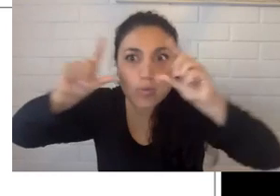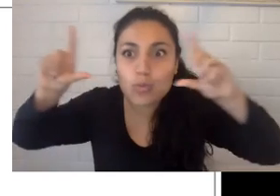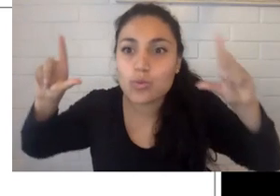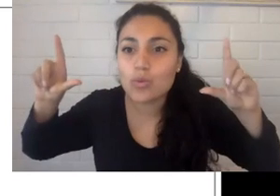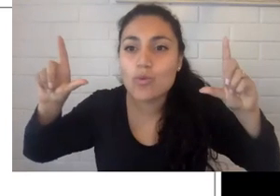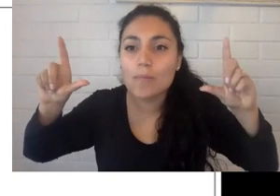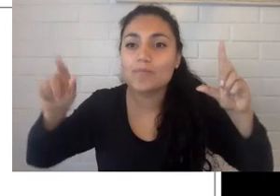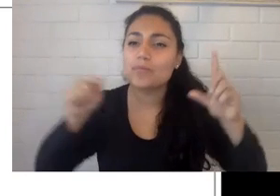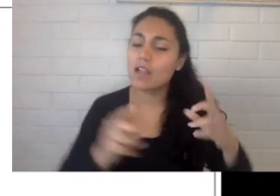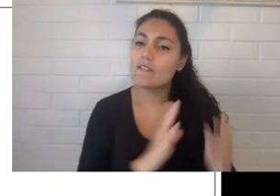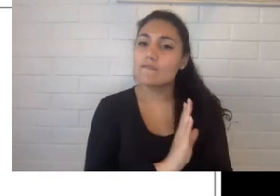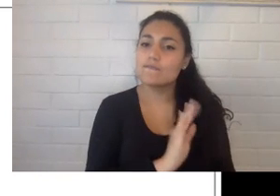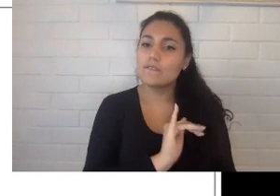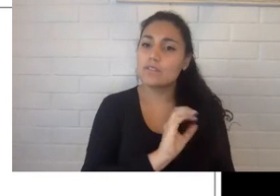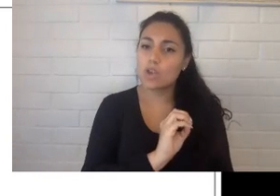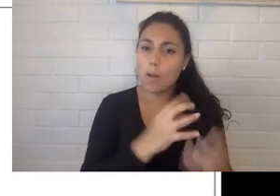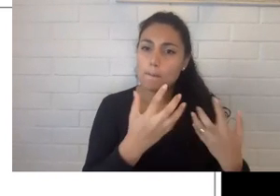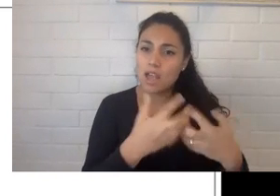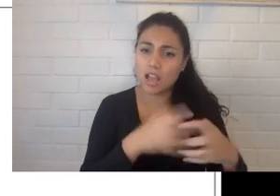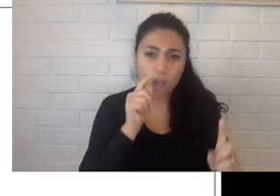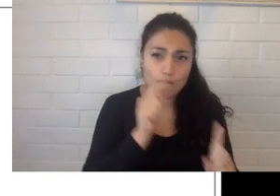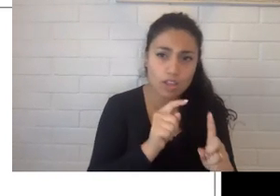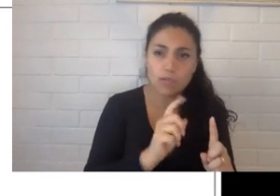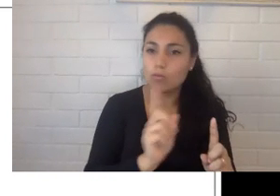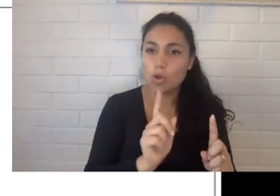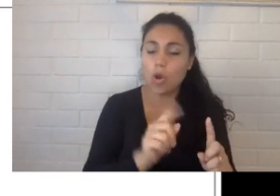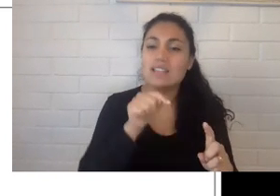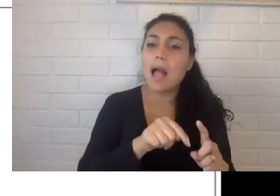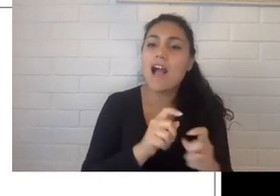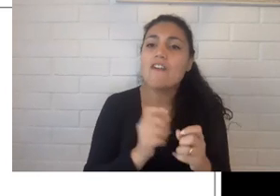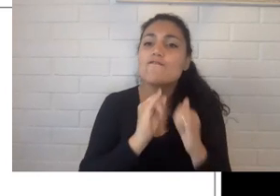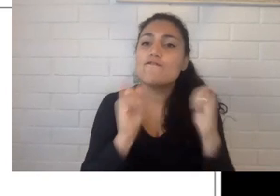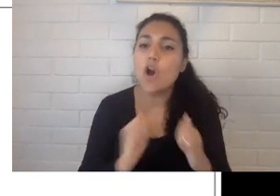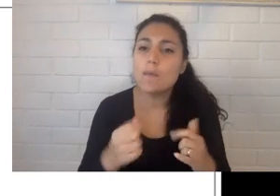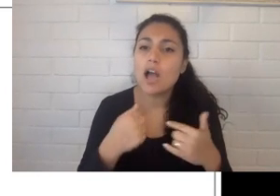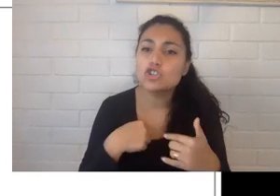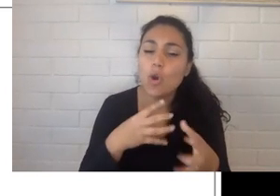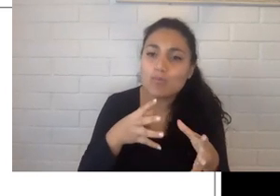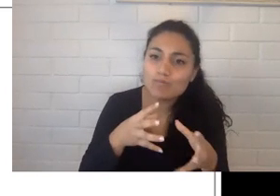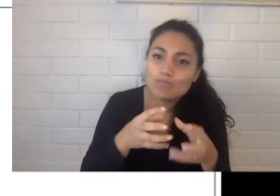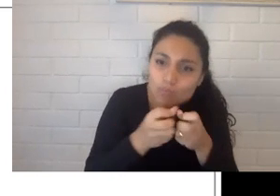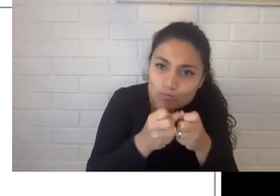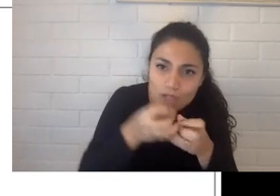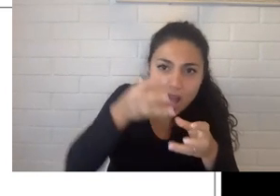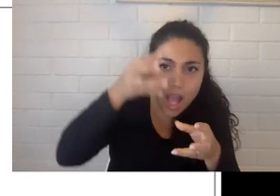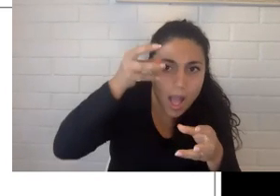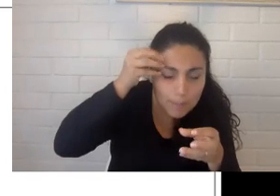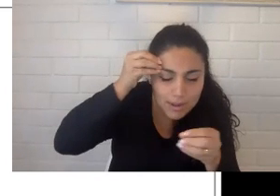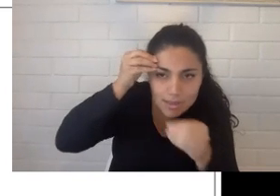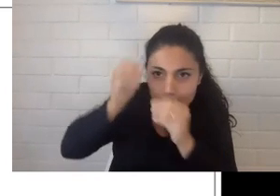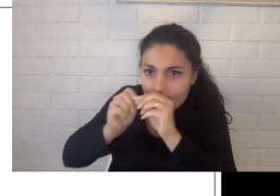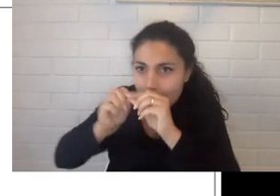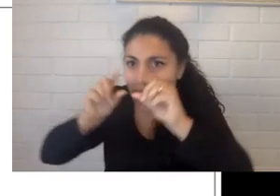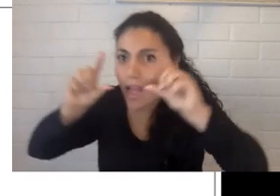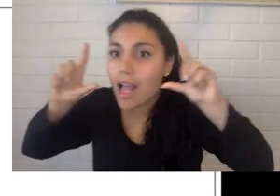La biomecánica en sí mismo no es el objetivo, ¿ya? Es la manera por la cual nosotros podemos seguir una ruta para poder